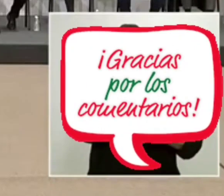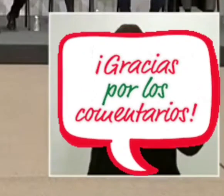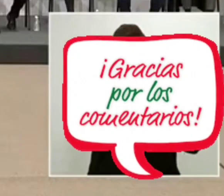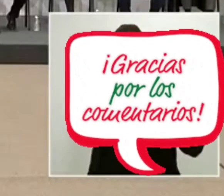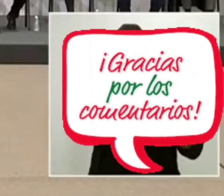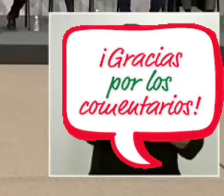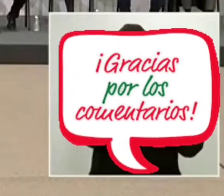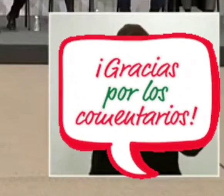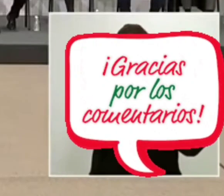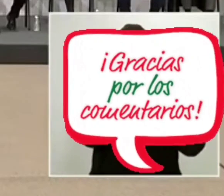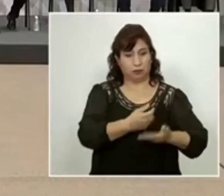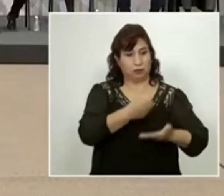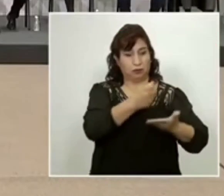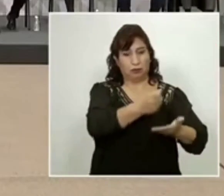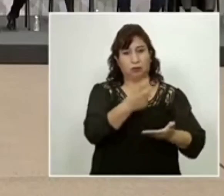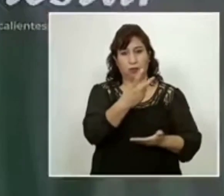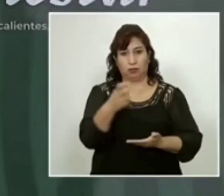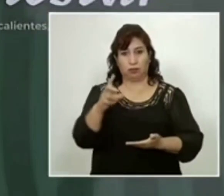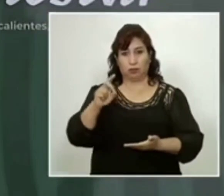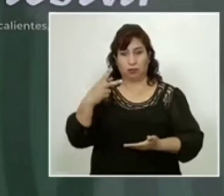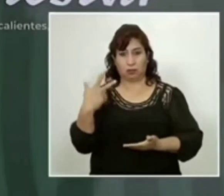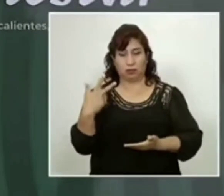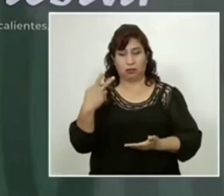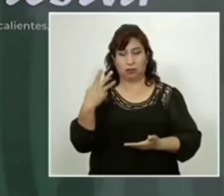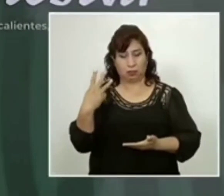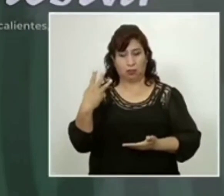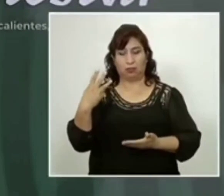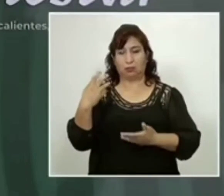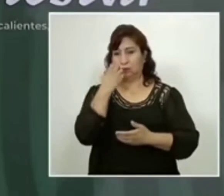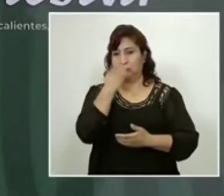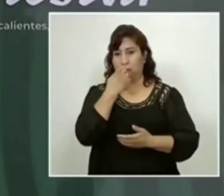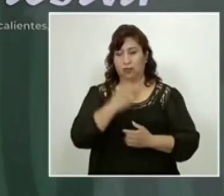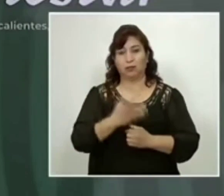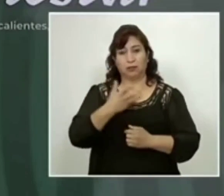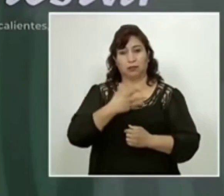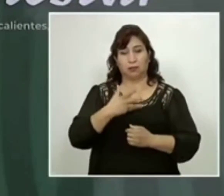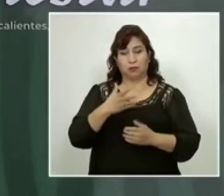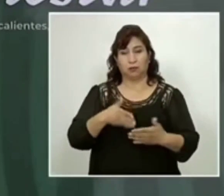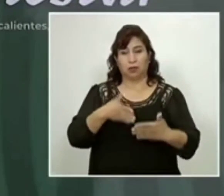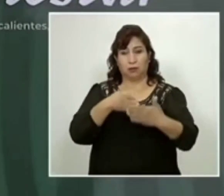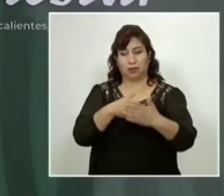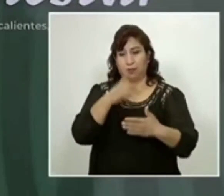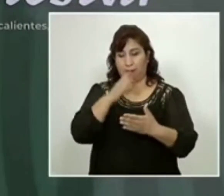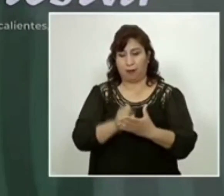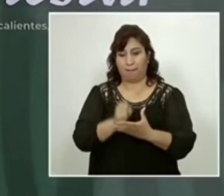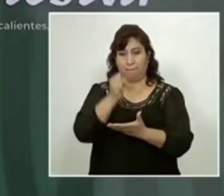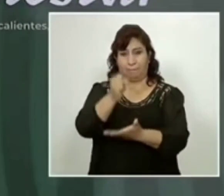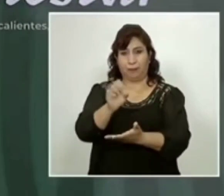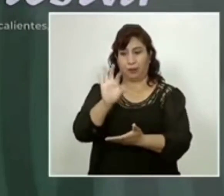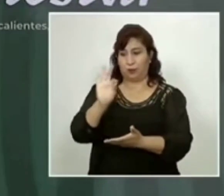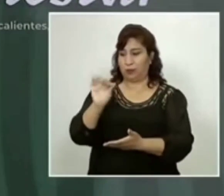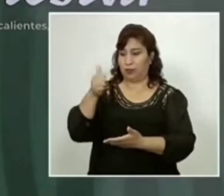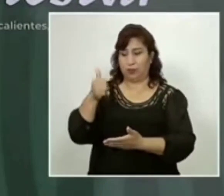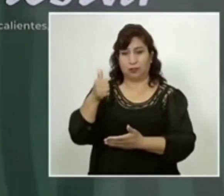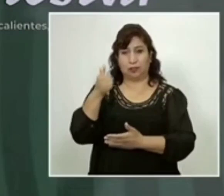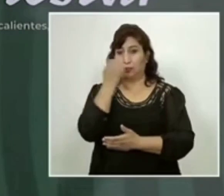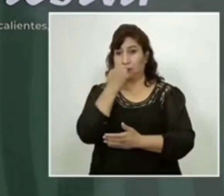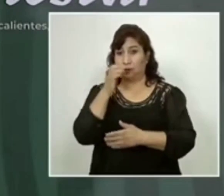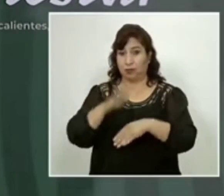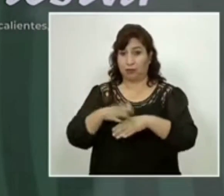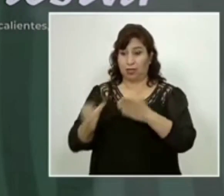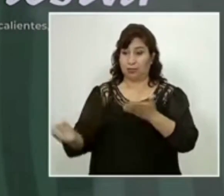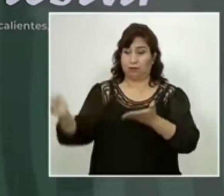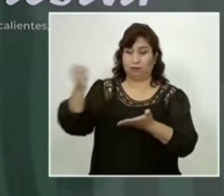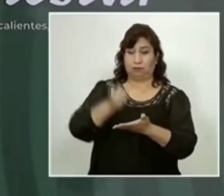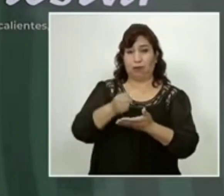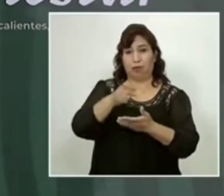presupuesto de 233 escuelas y aún tenemos la meta de incorporar al programa 46 escuelas más en lo que